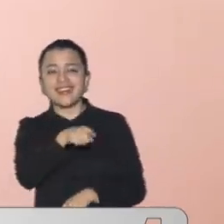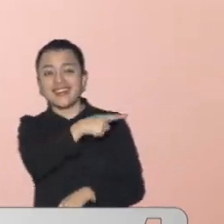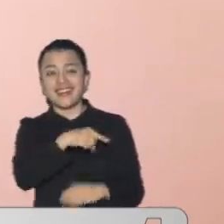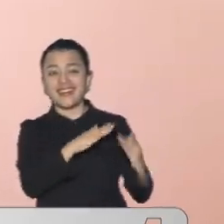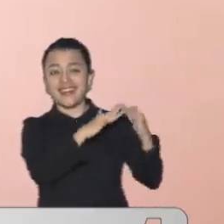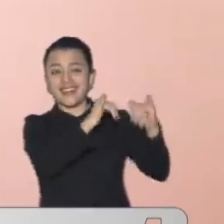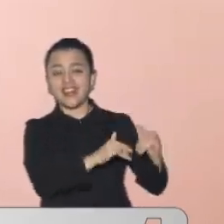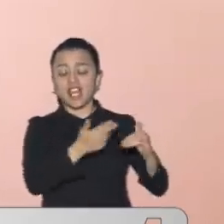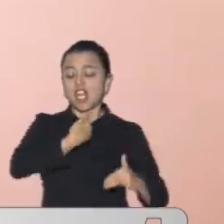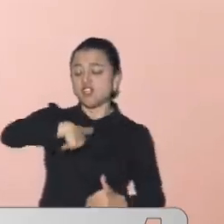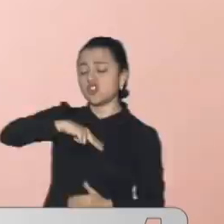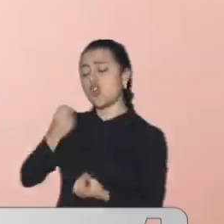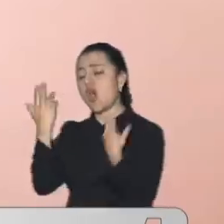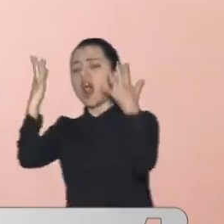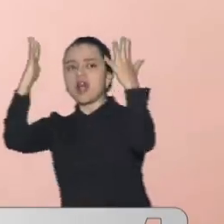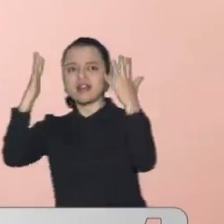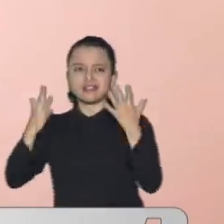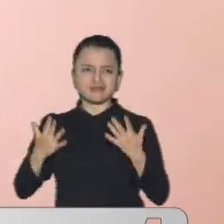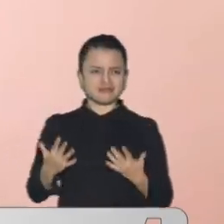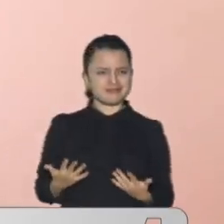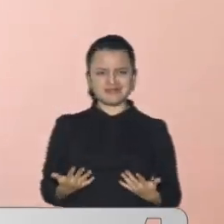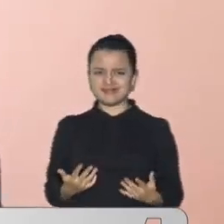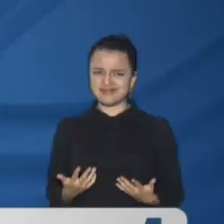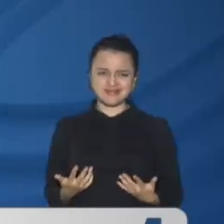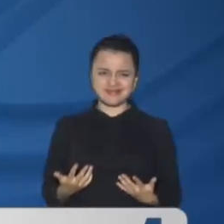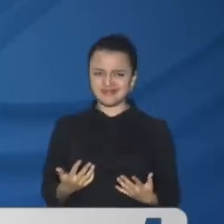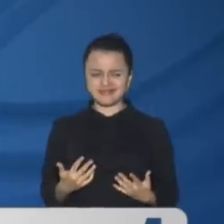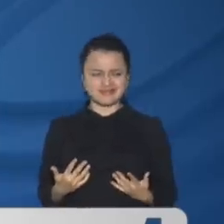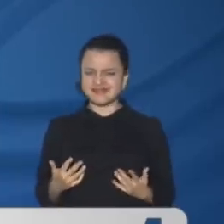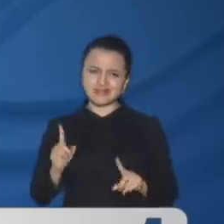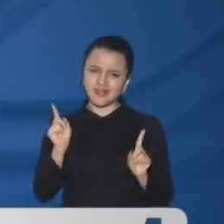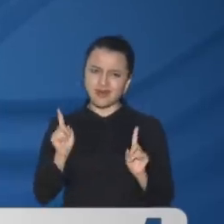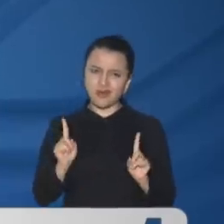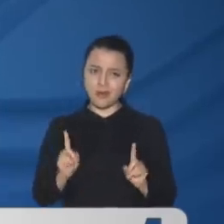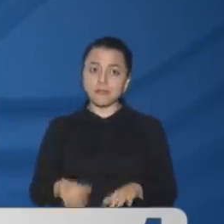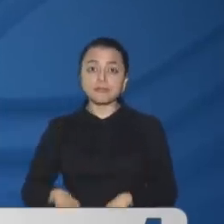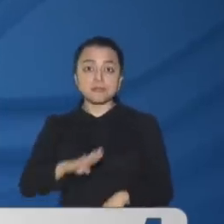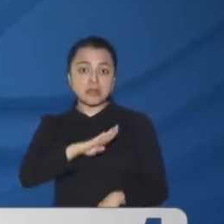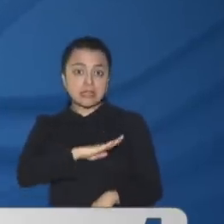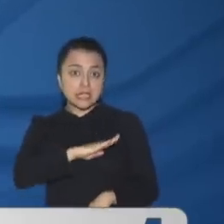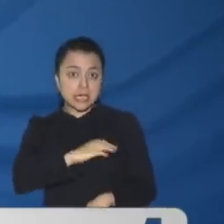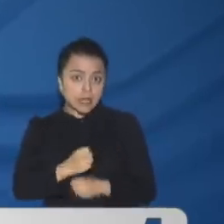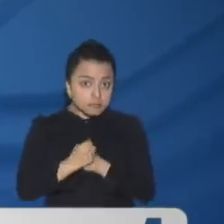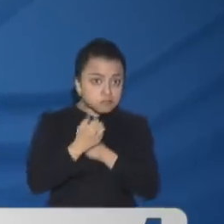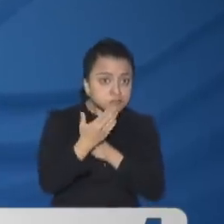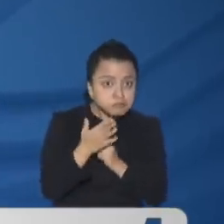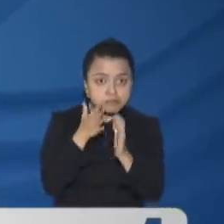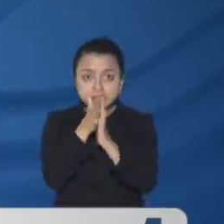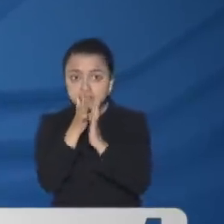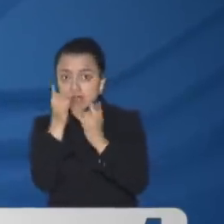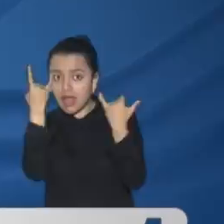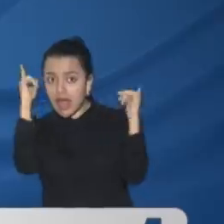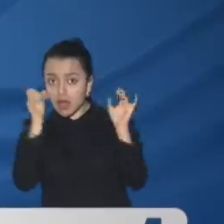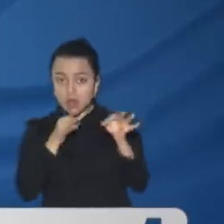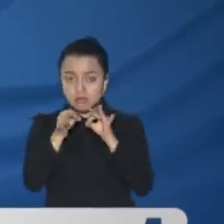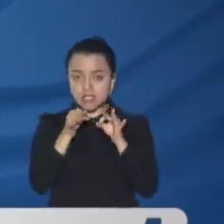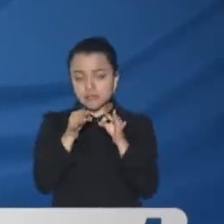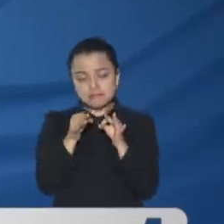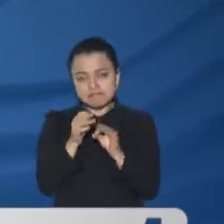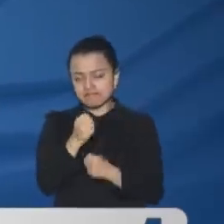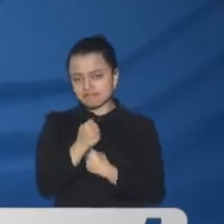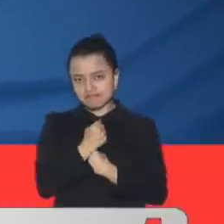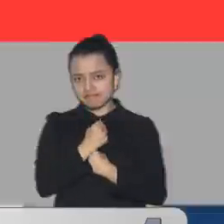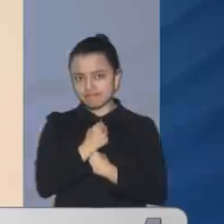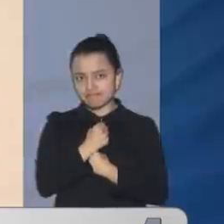lágrimas de los empresarios y trabajadores de Colombia. El alcalde no se ha referido al hecho. En redes sociales, los 5 funcionarios